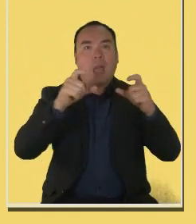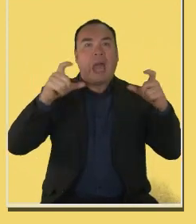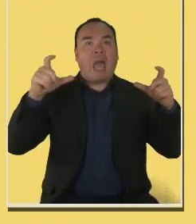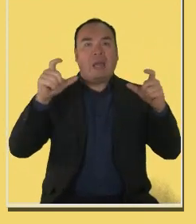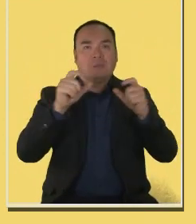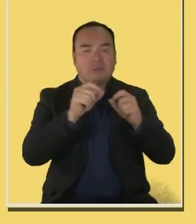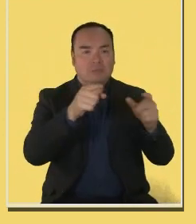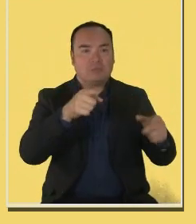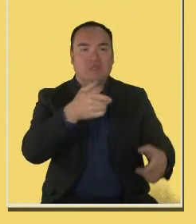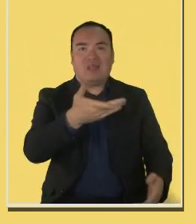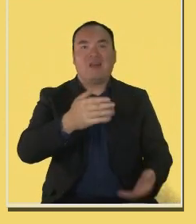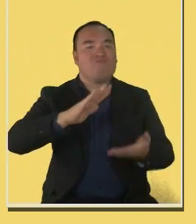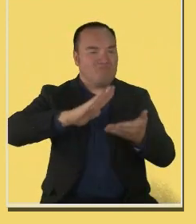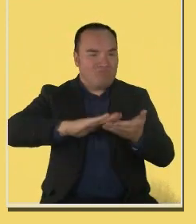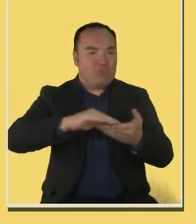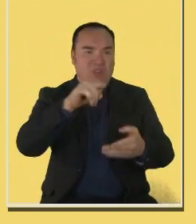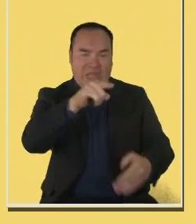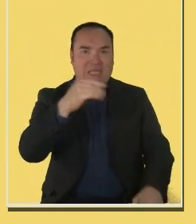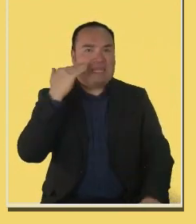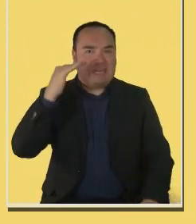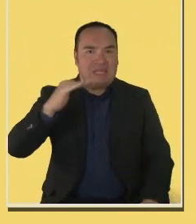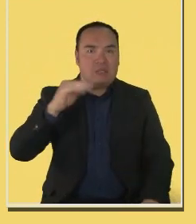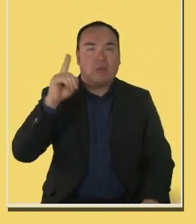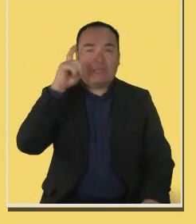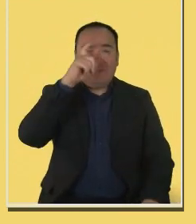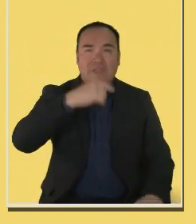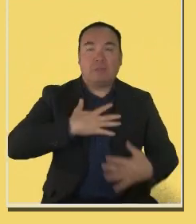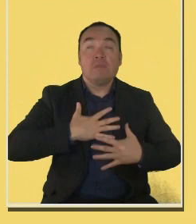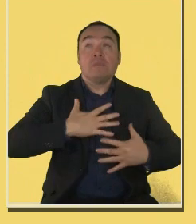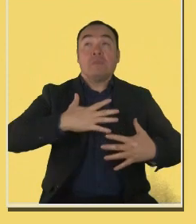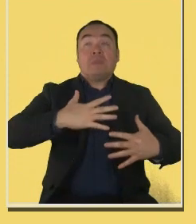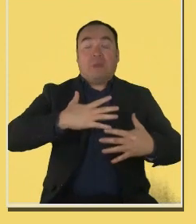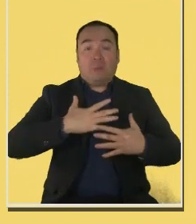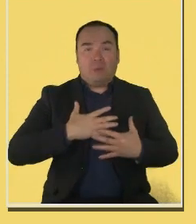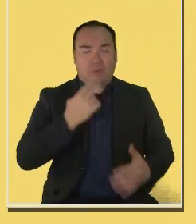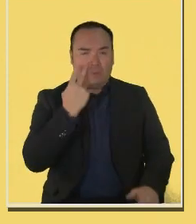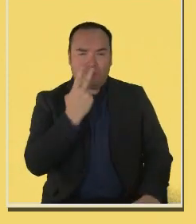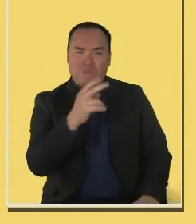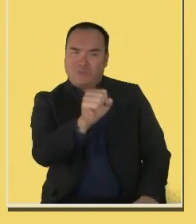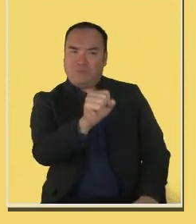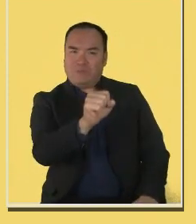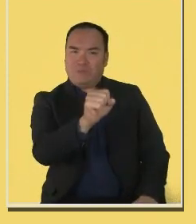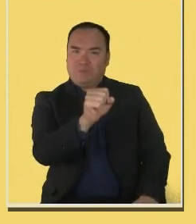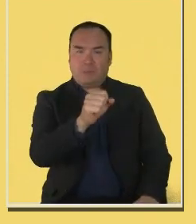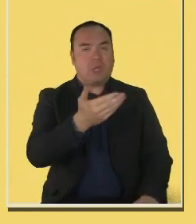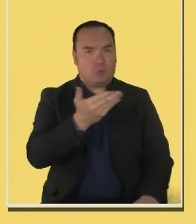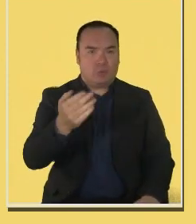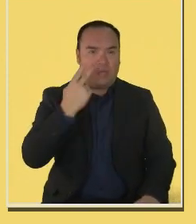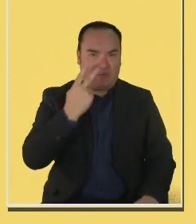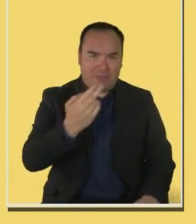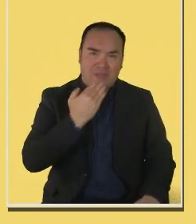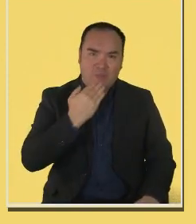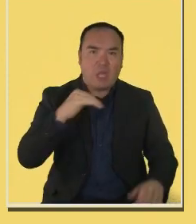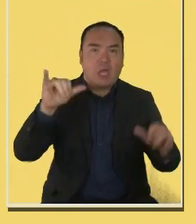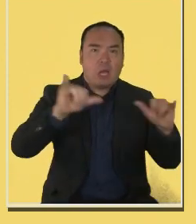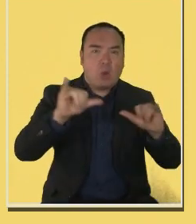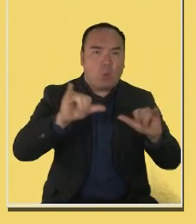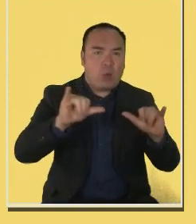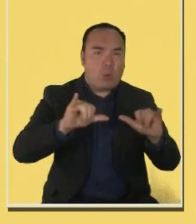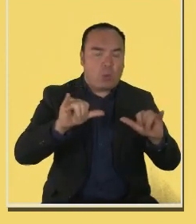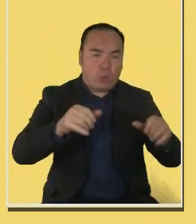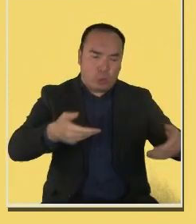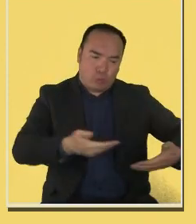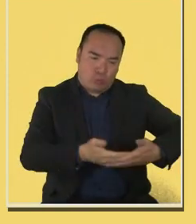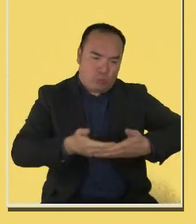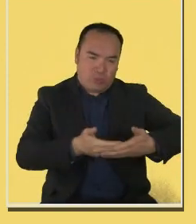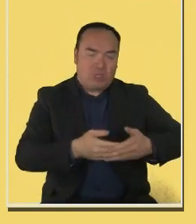muestra que al niño le está costando que ingrese el aire. Por supuesto, si ustedes ven que los lactantes menores, es decir,